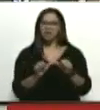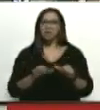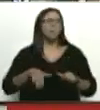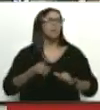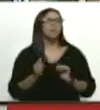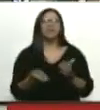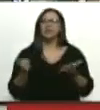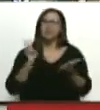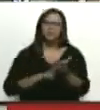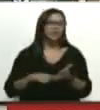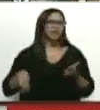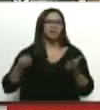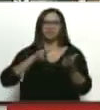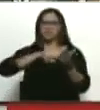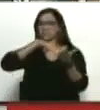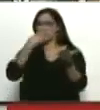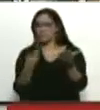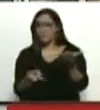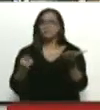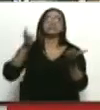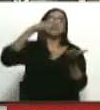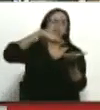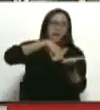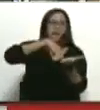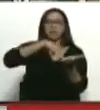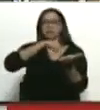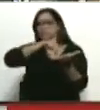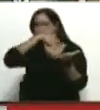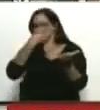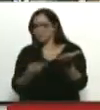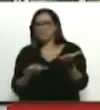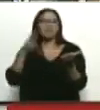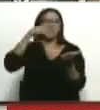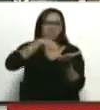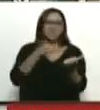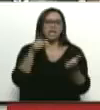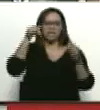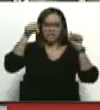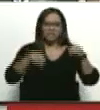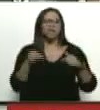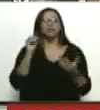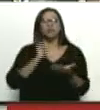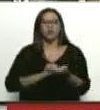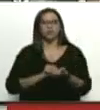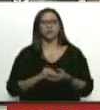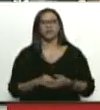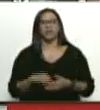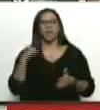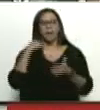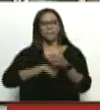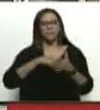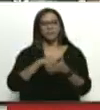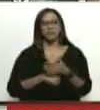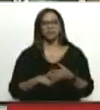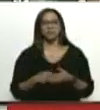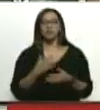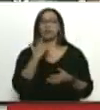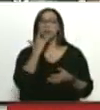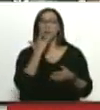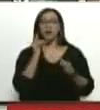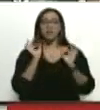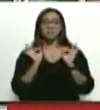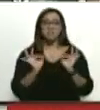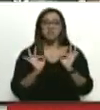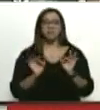que se caiga. Usted se para, se levanta, se sacude el polvo y aquí estoy yo otra vez, en batalla, con la moral intacta,